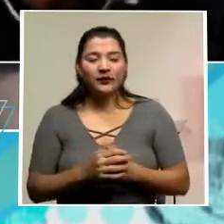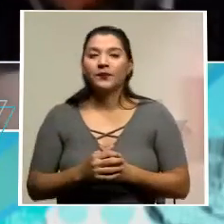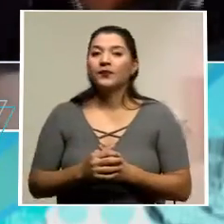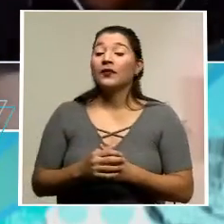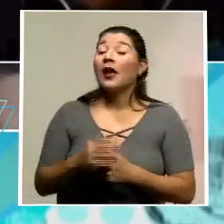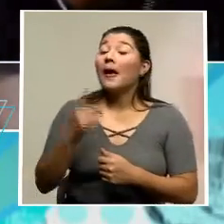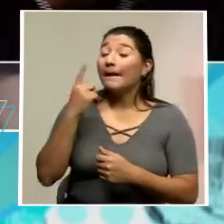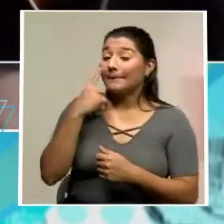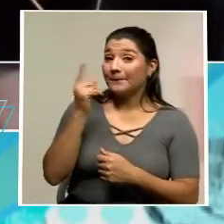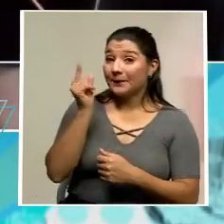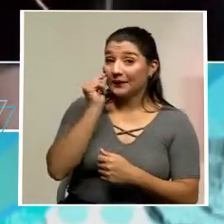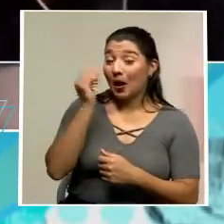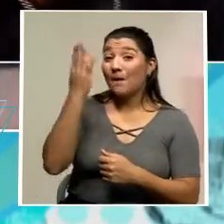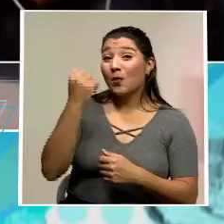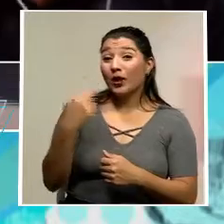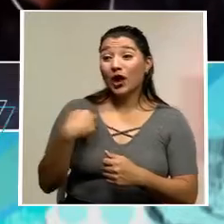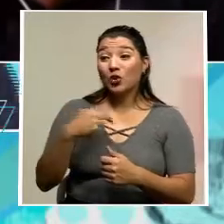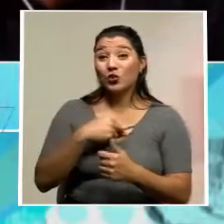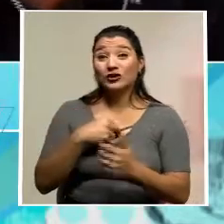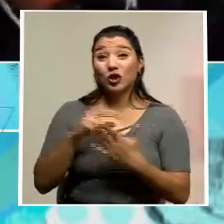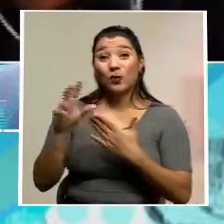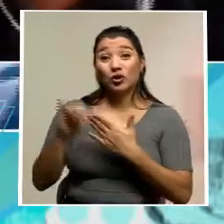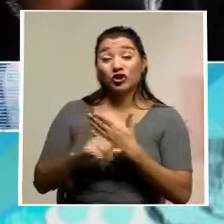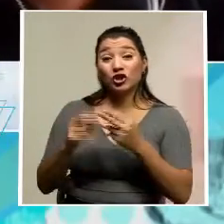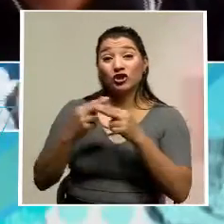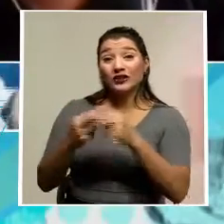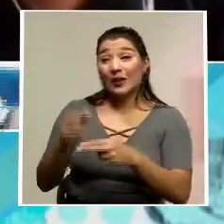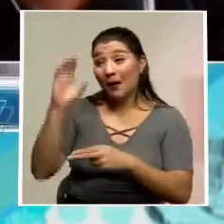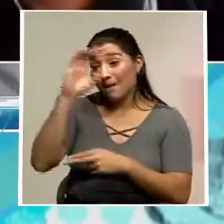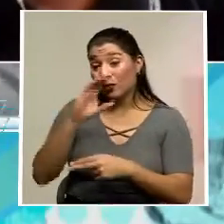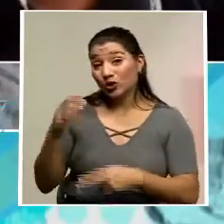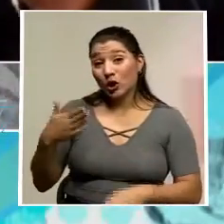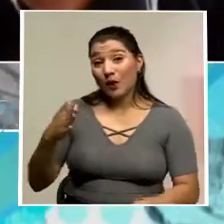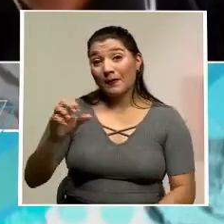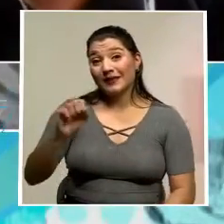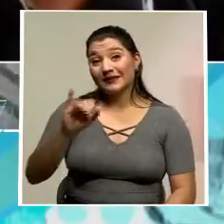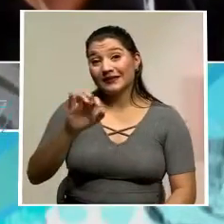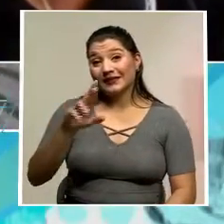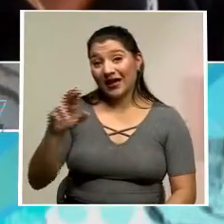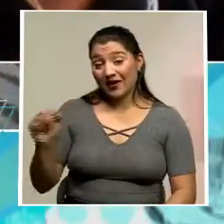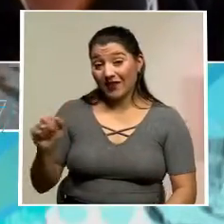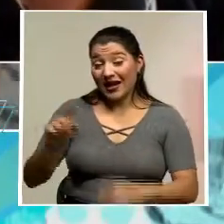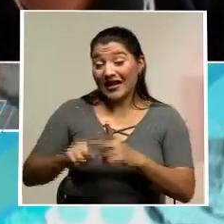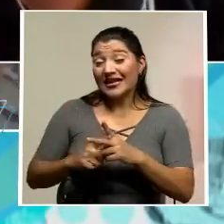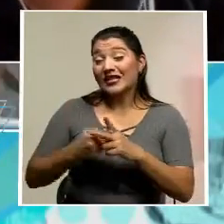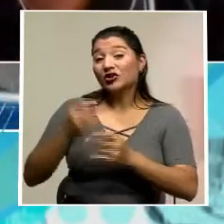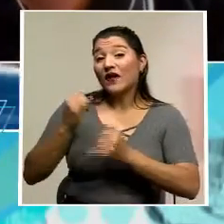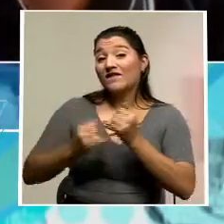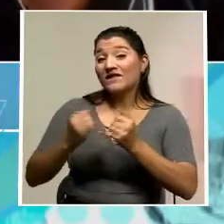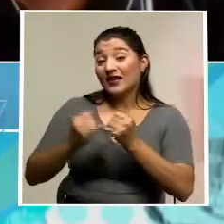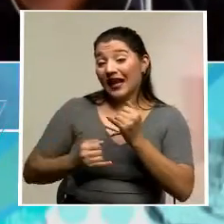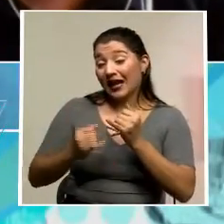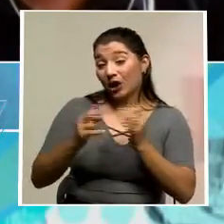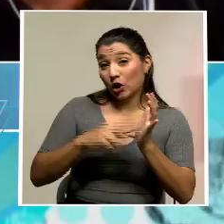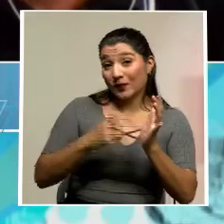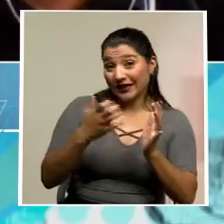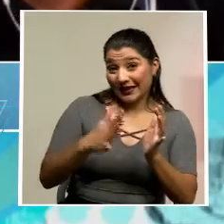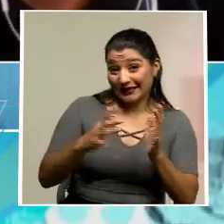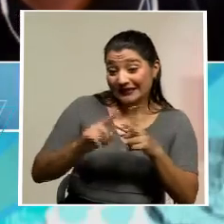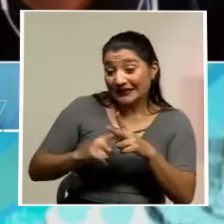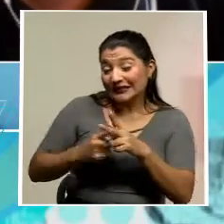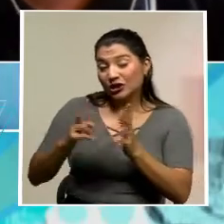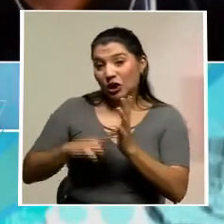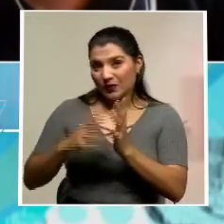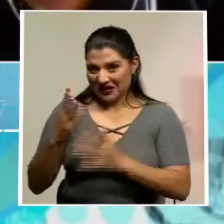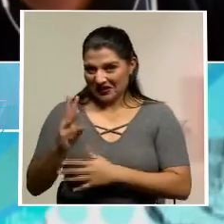porque nuestro proyecto en busca del pez sierra inició a finales del 2015, inicios del 2016, y como usted bien